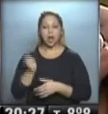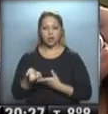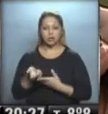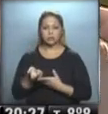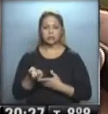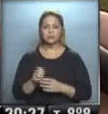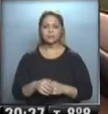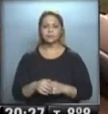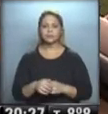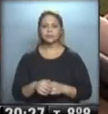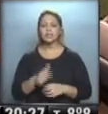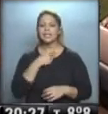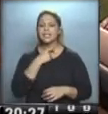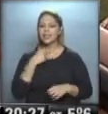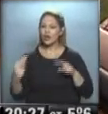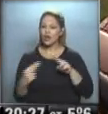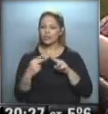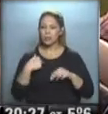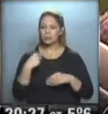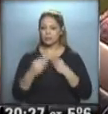bueno, queriendo encontrarme con los míos.